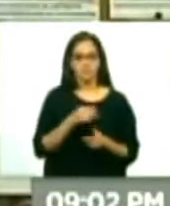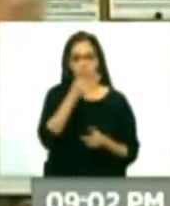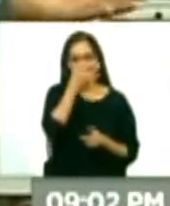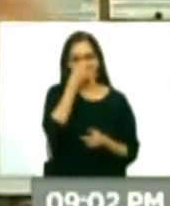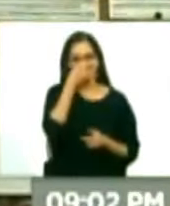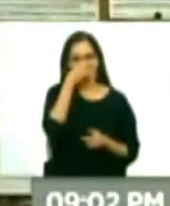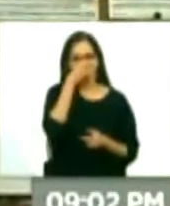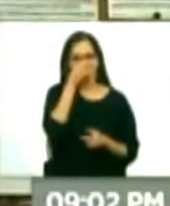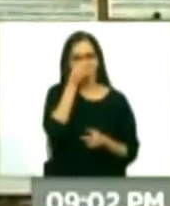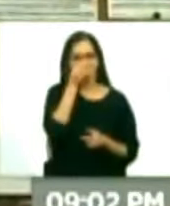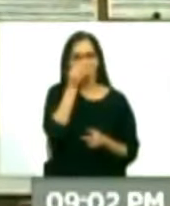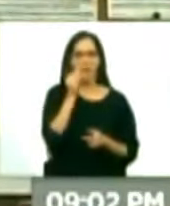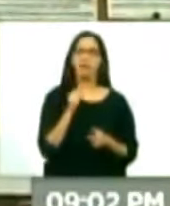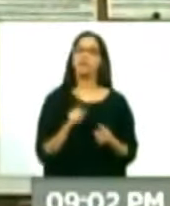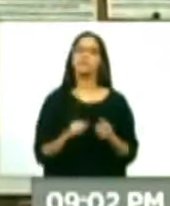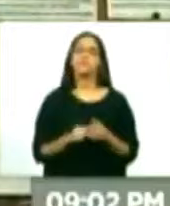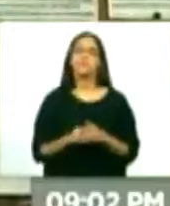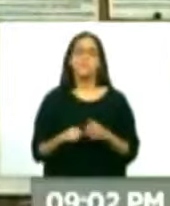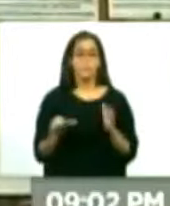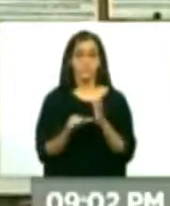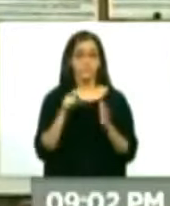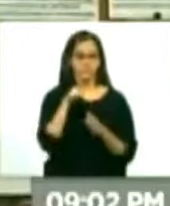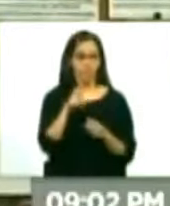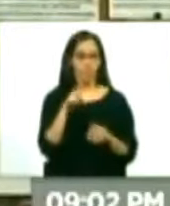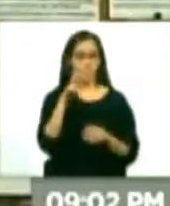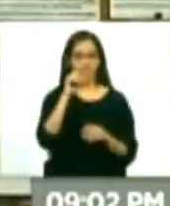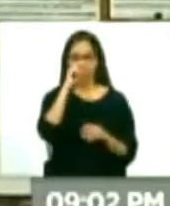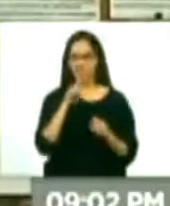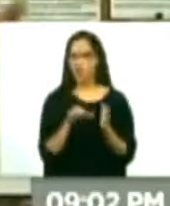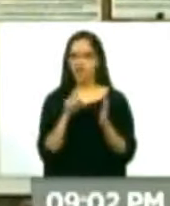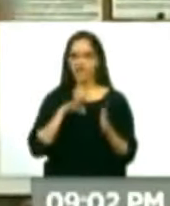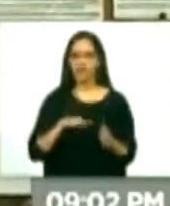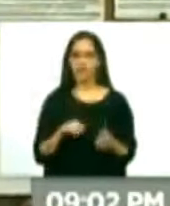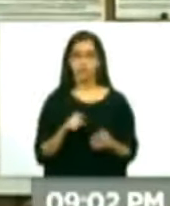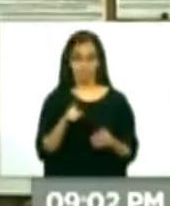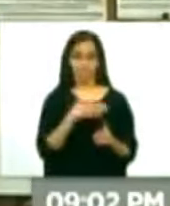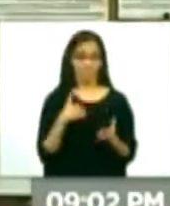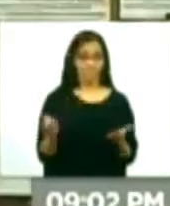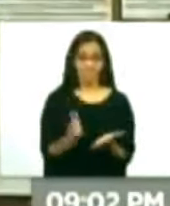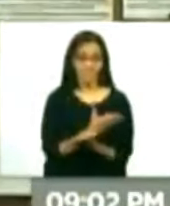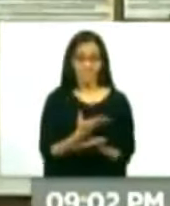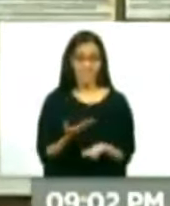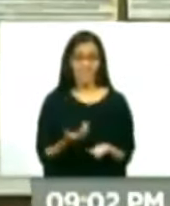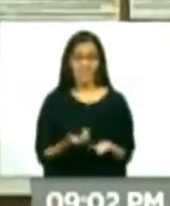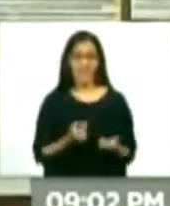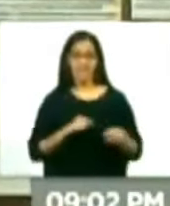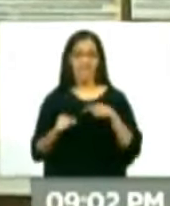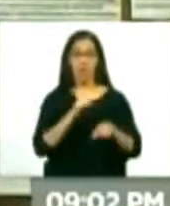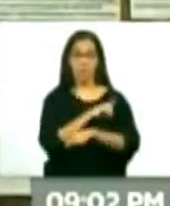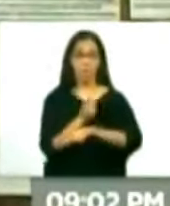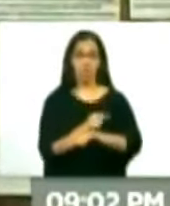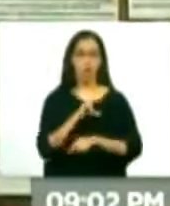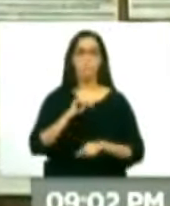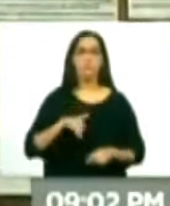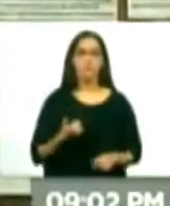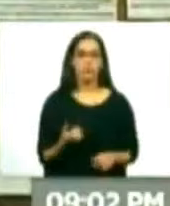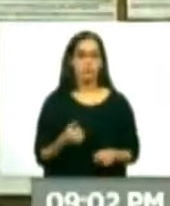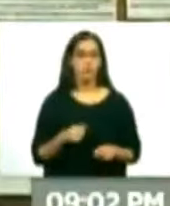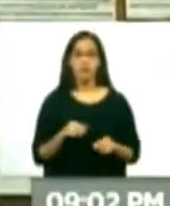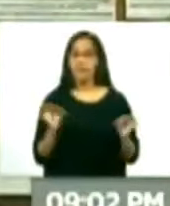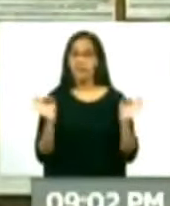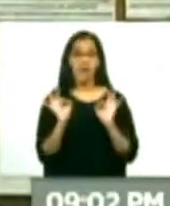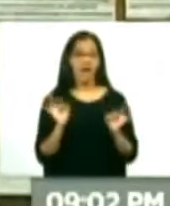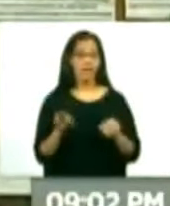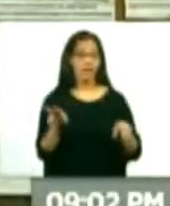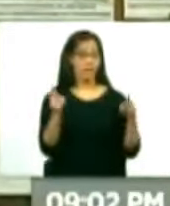¿Dónde estabas tú estos 20 años? ¿Acaso tú no has estado tratando de desalojar a la tiranía del poder y no has podido? ¿Ves? Ellos no asumen responsabilidad, nadie.